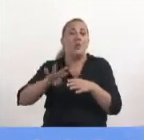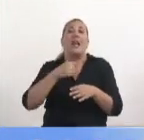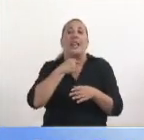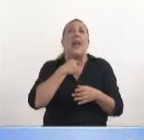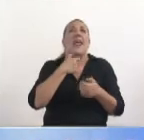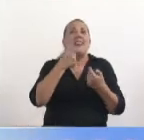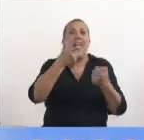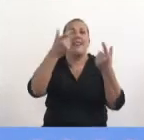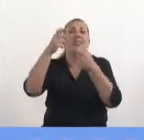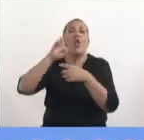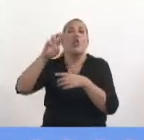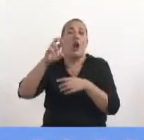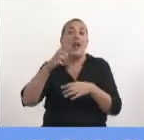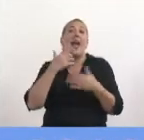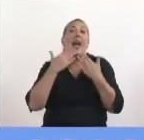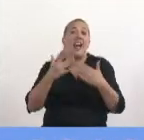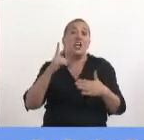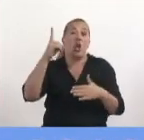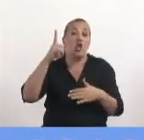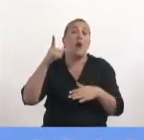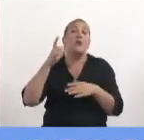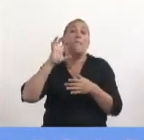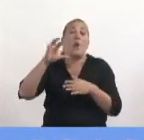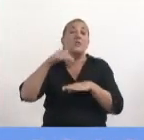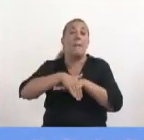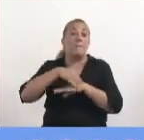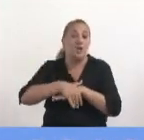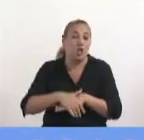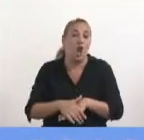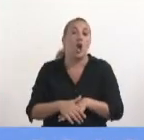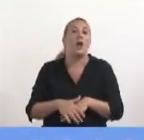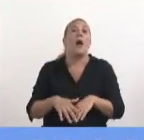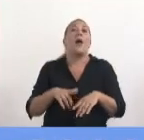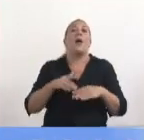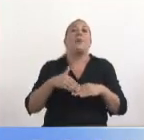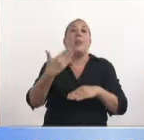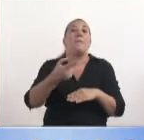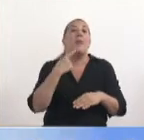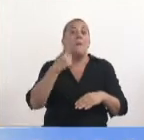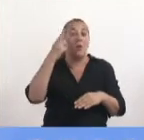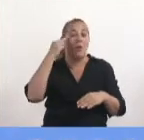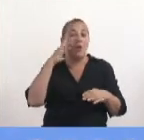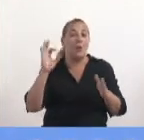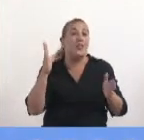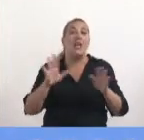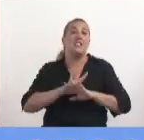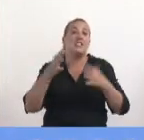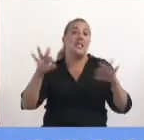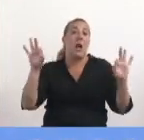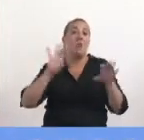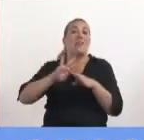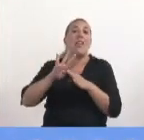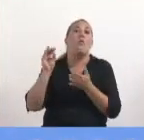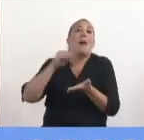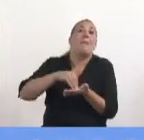provincias. Gracias a Dios, la provincia de Misiones, con todos los gobernadores, después de la década del 90, no tomó más deuda en dólares. ¿Qué